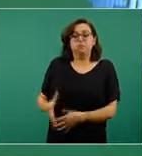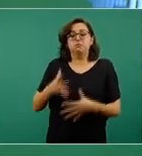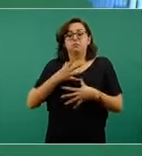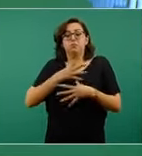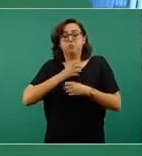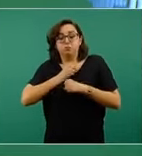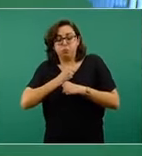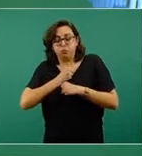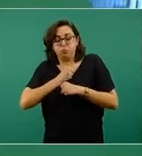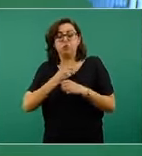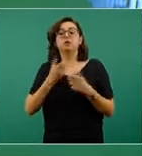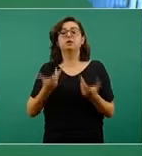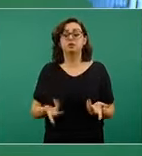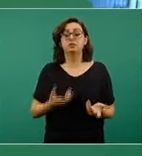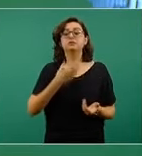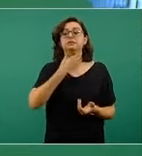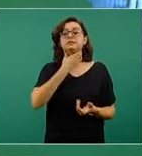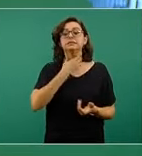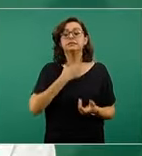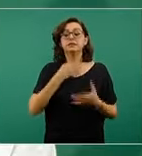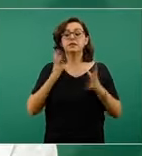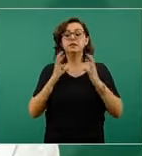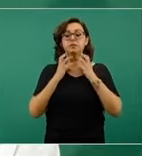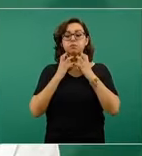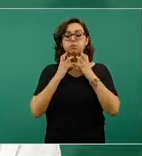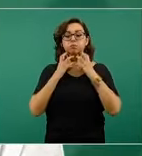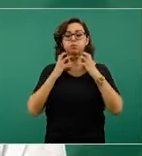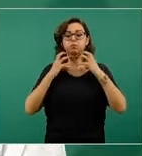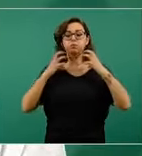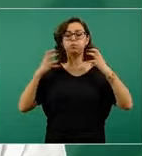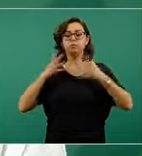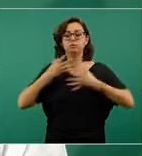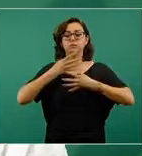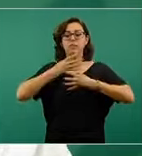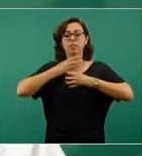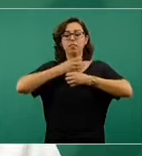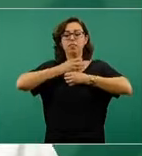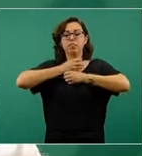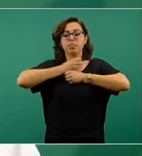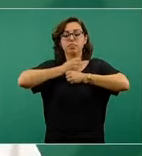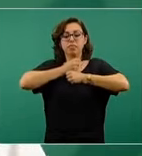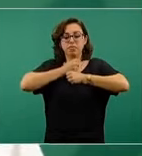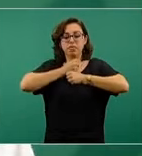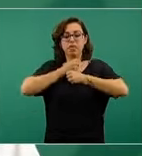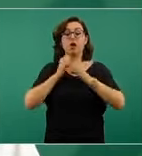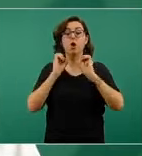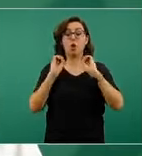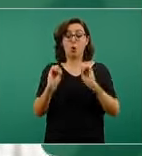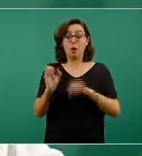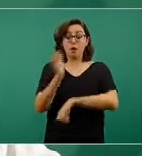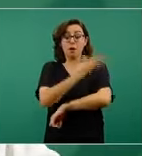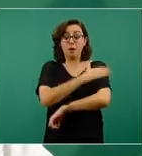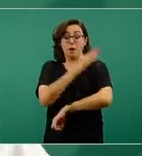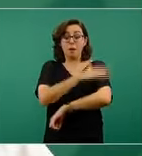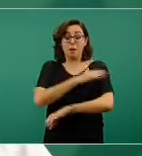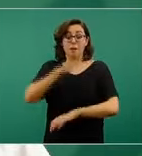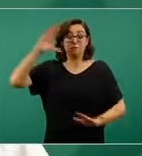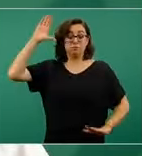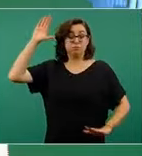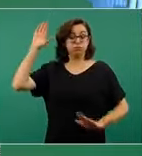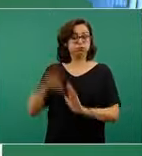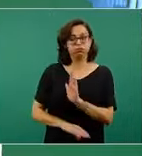Por ejemplo, la laringe, y pueden cerrar la vía respiratoria, o por ejemplo puede perderse la presión arterial porque el líquido se